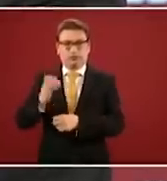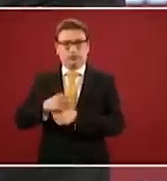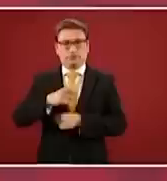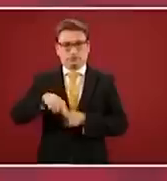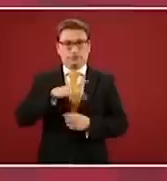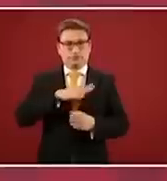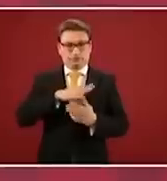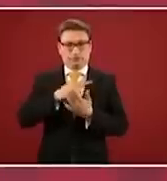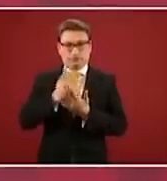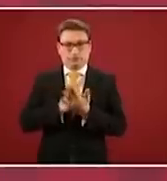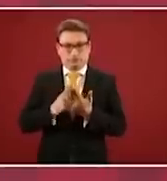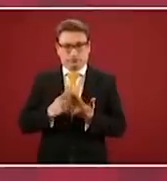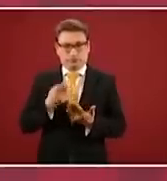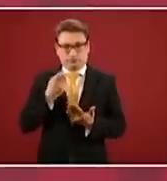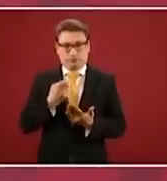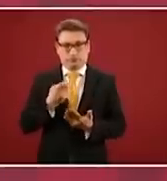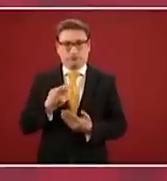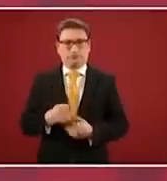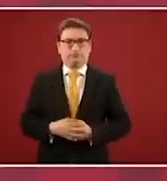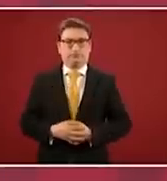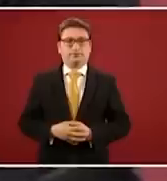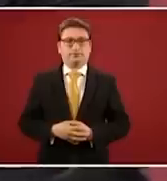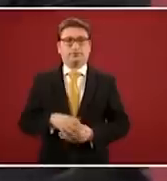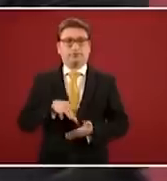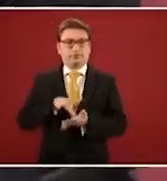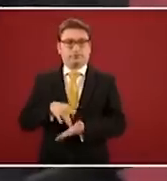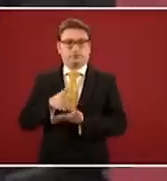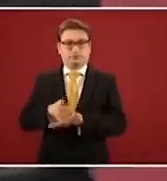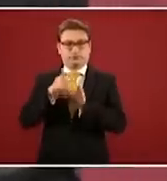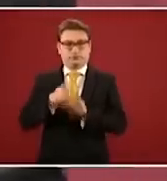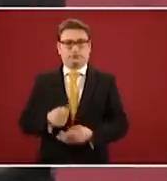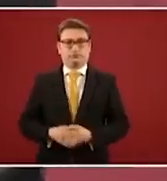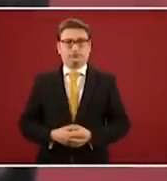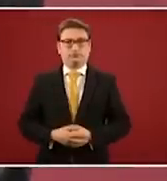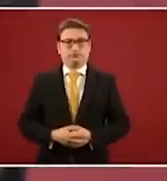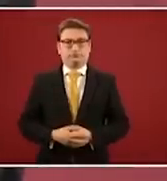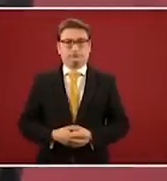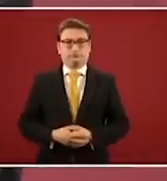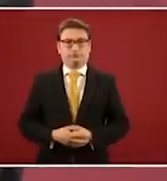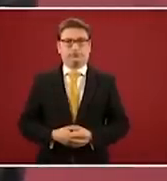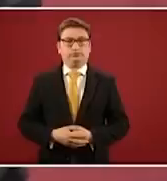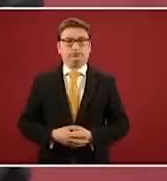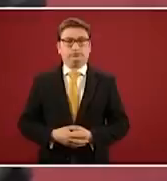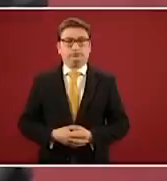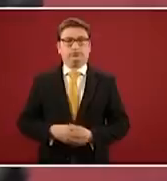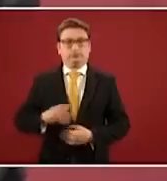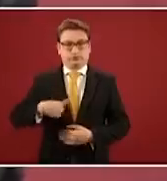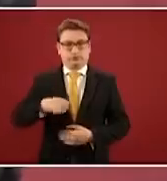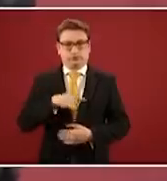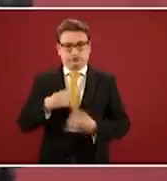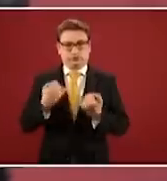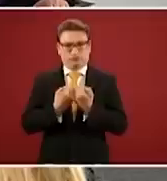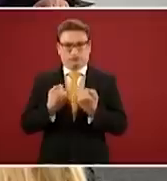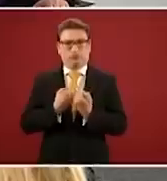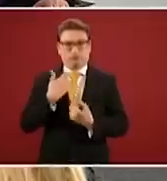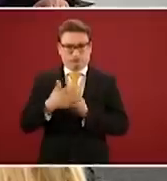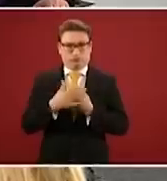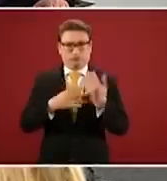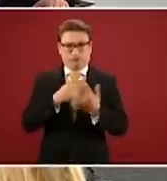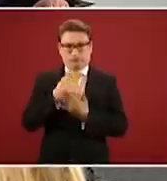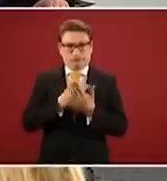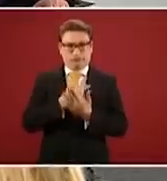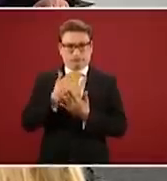tienen este tipo de apoyos humanitarios. Nosotros vamos a tener un